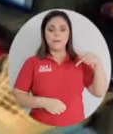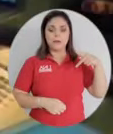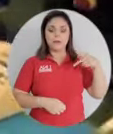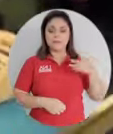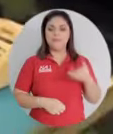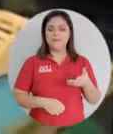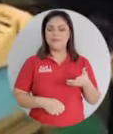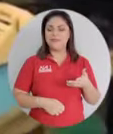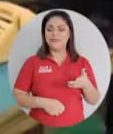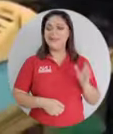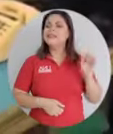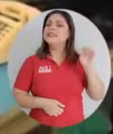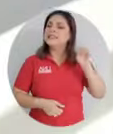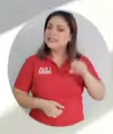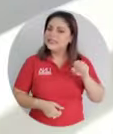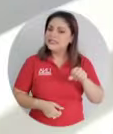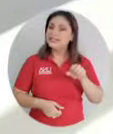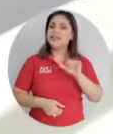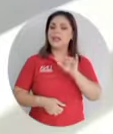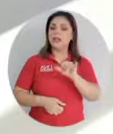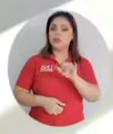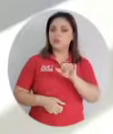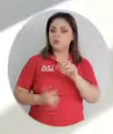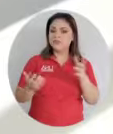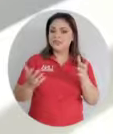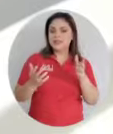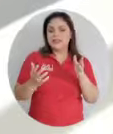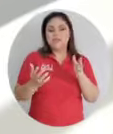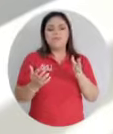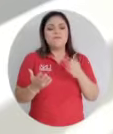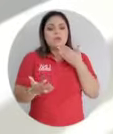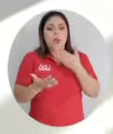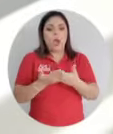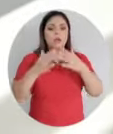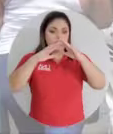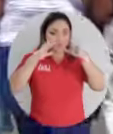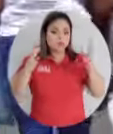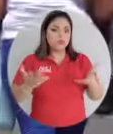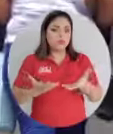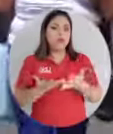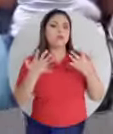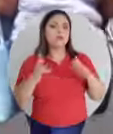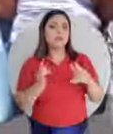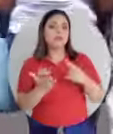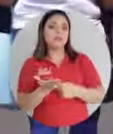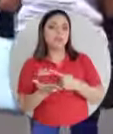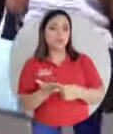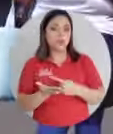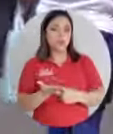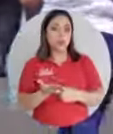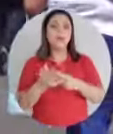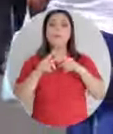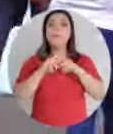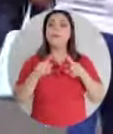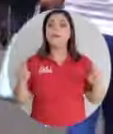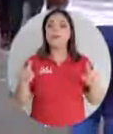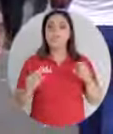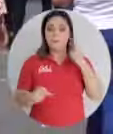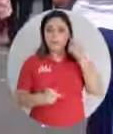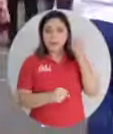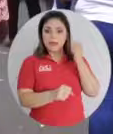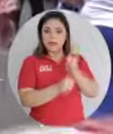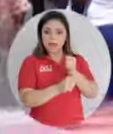que el impulsar las plataformas en este momento, que es una discusión mundial, Europa la está haciendo ya, es las condiciones